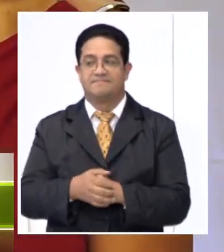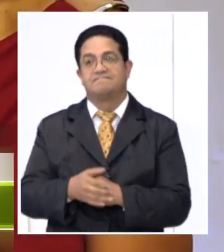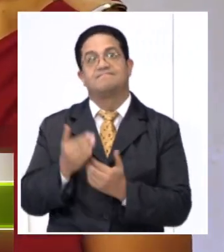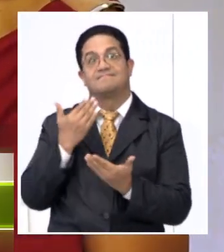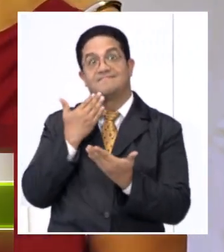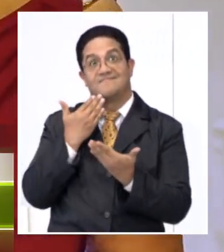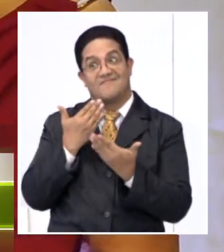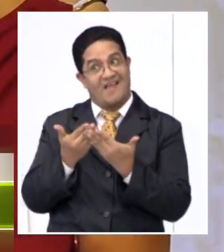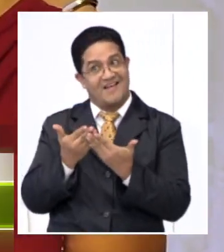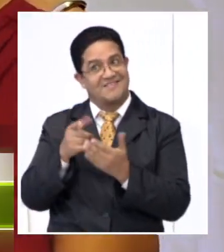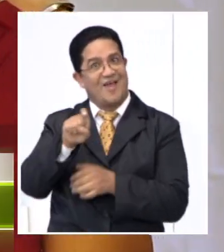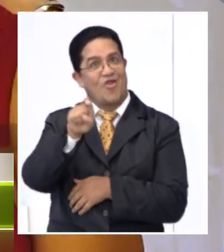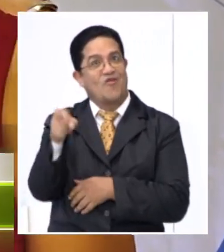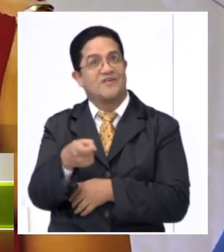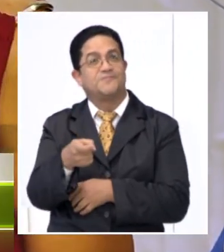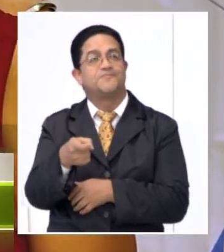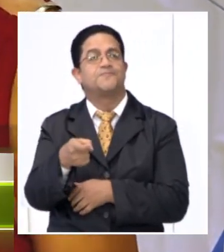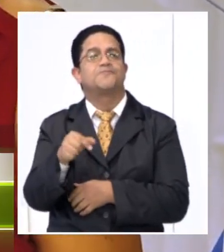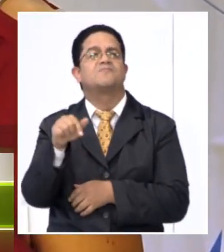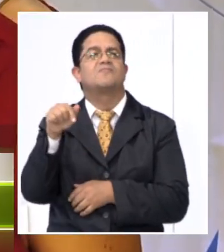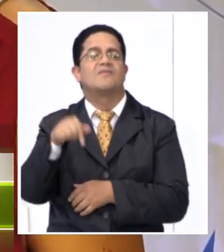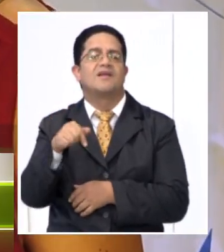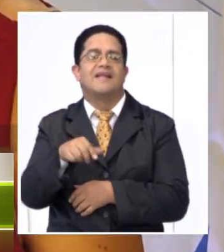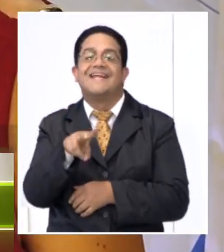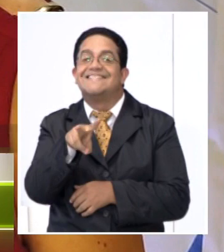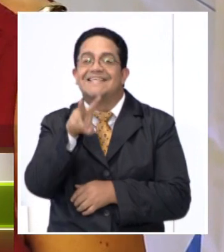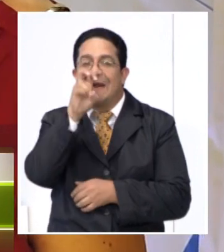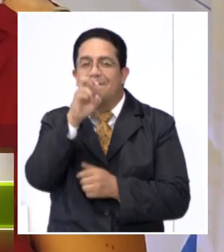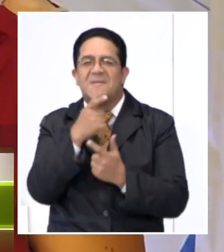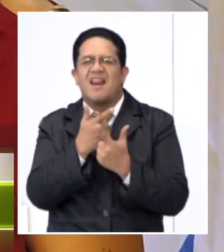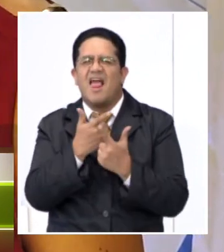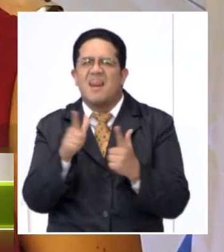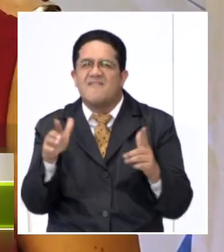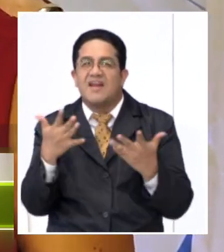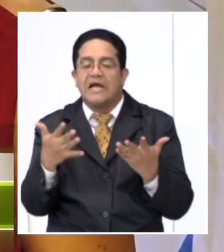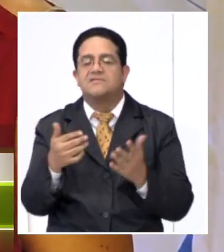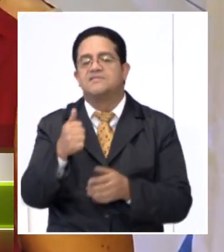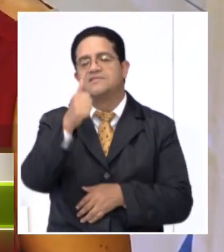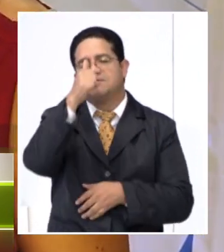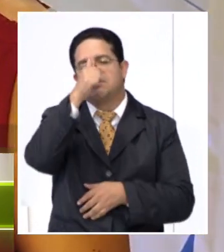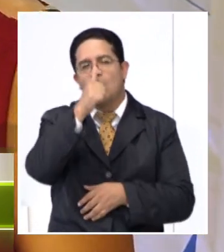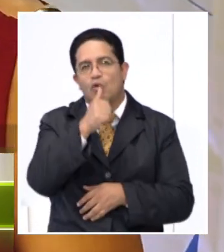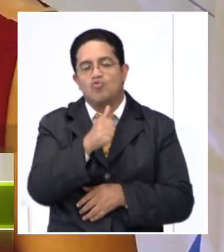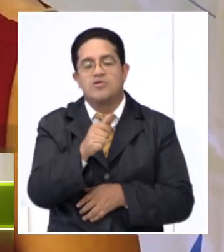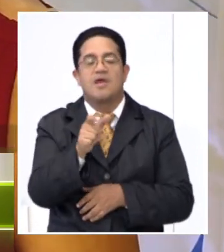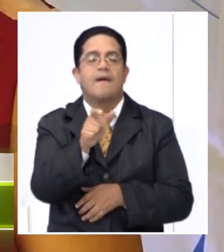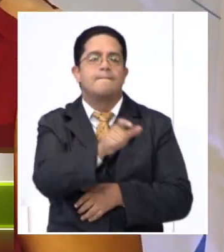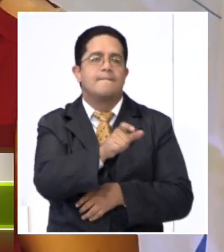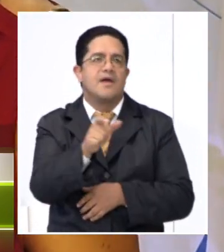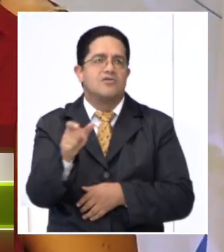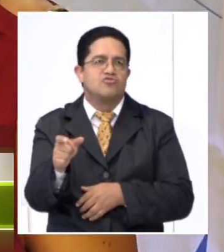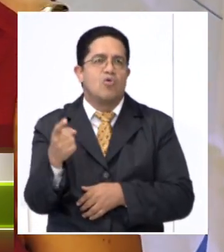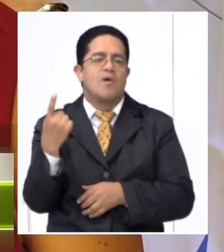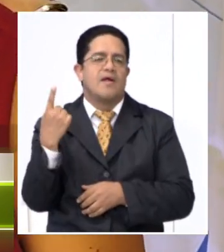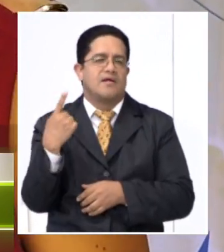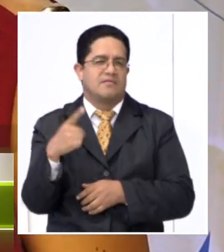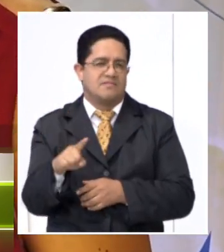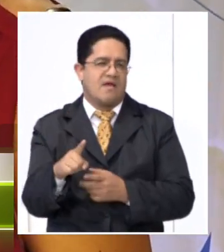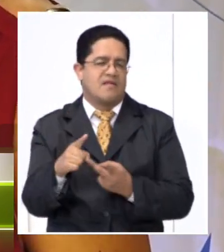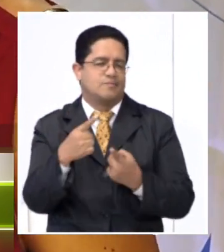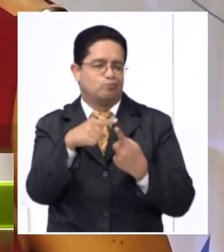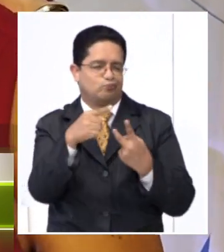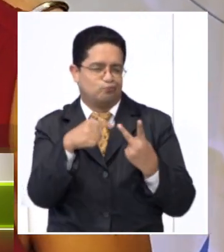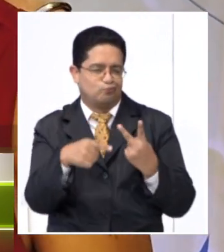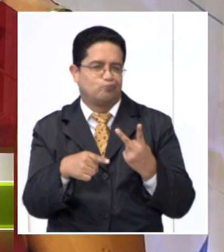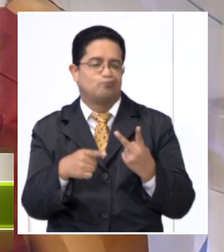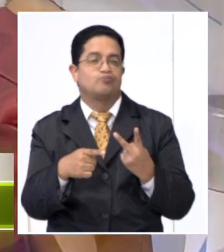siempre, a Globovisión. El grupo Respira Libre ofrece lo que es cirugía láser en consultorio para pacientes con obstrucción nasal y ronquido. Tenemos en el